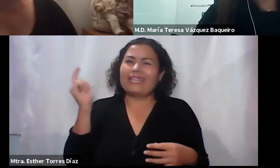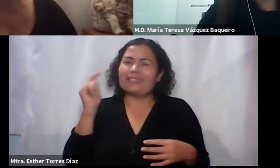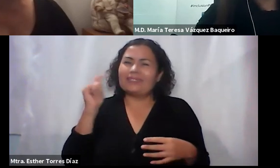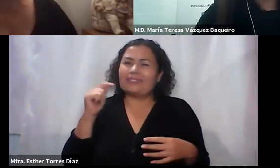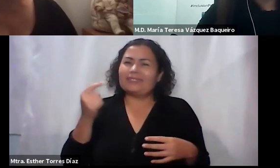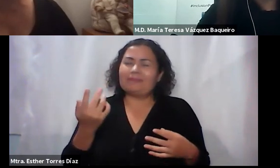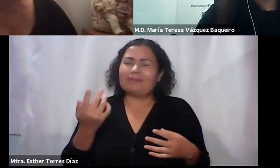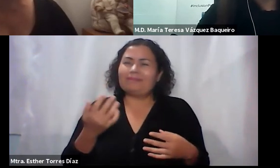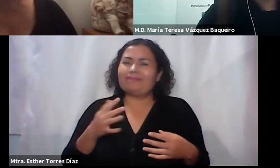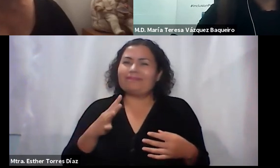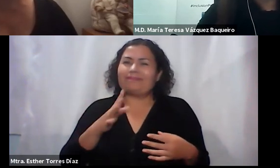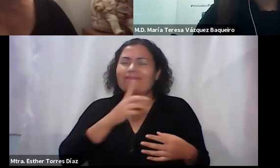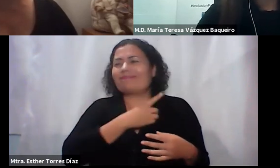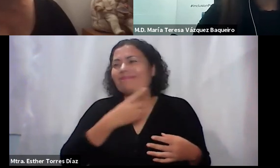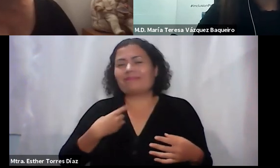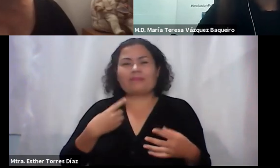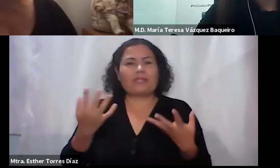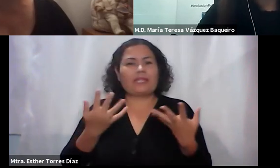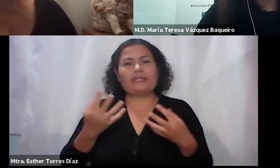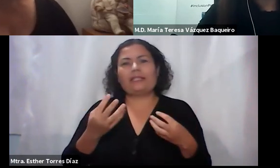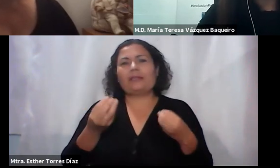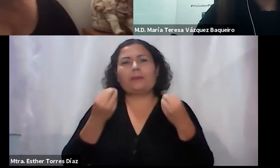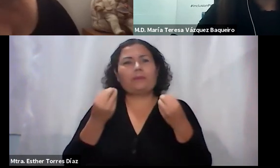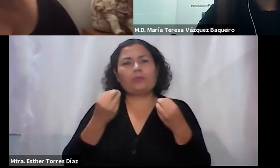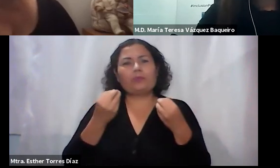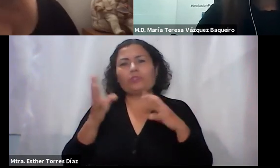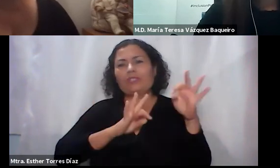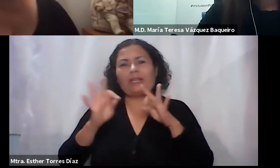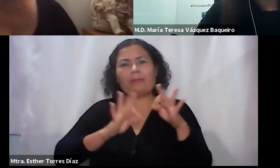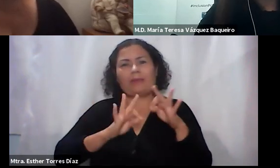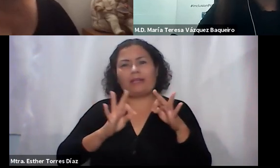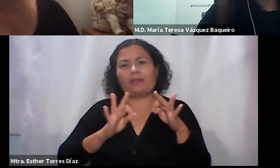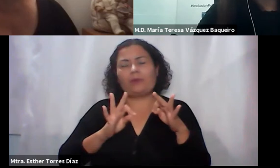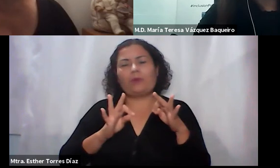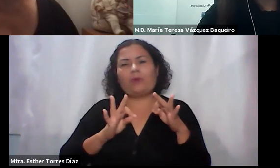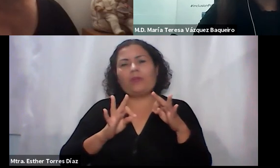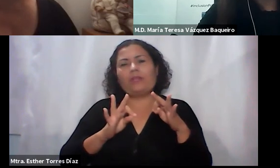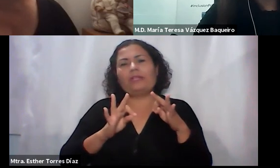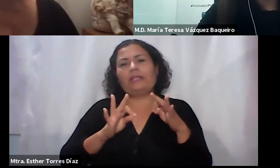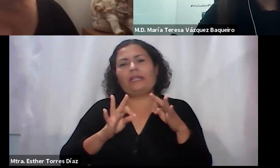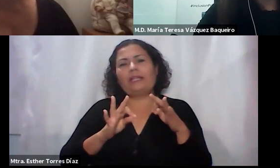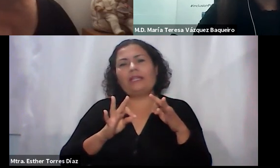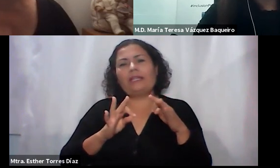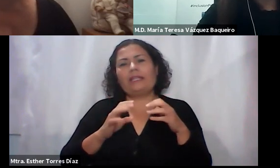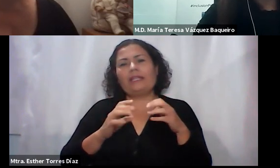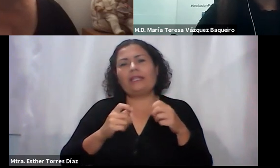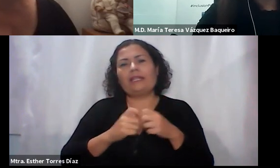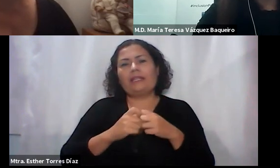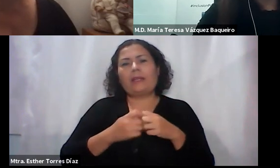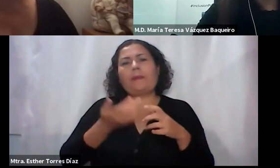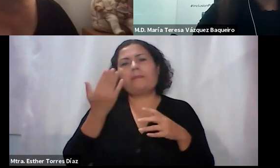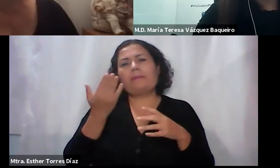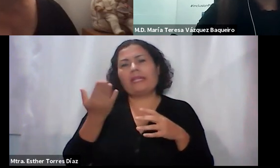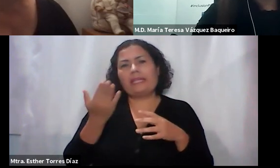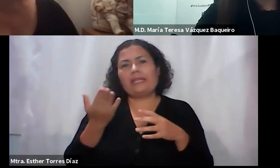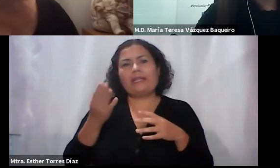hay mucha gestión. Vamos a tener que trabajar en esta gestión con la Comisión Federal de